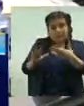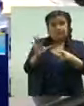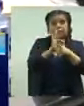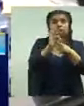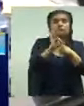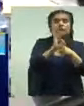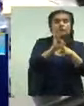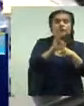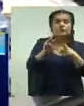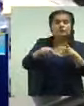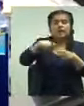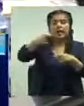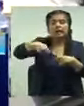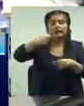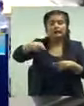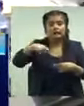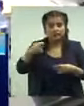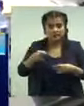funcionamiento, rentas,